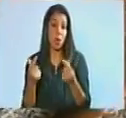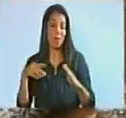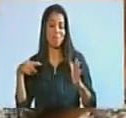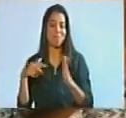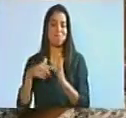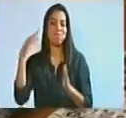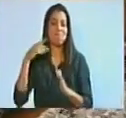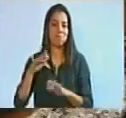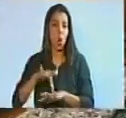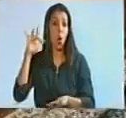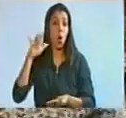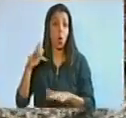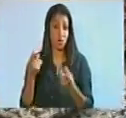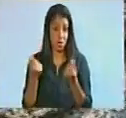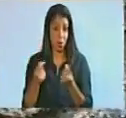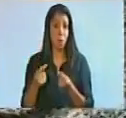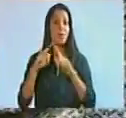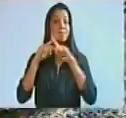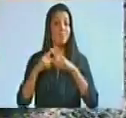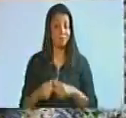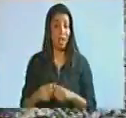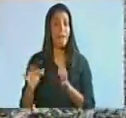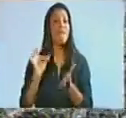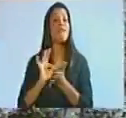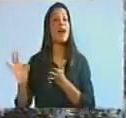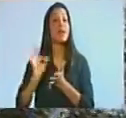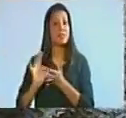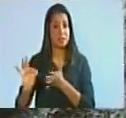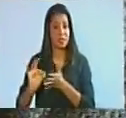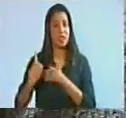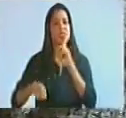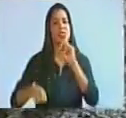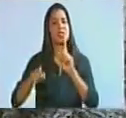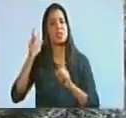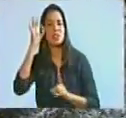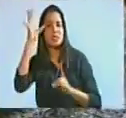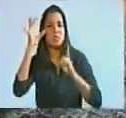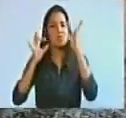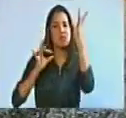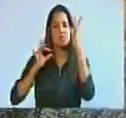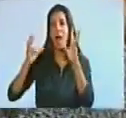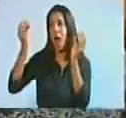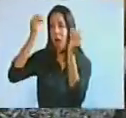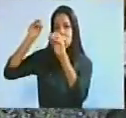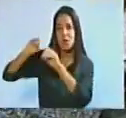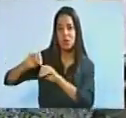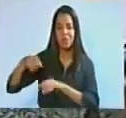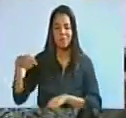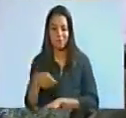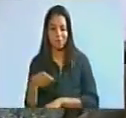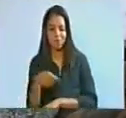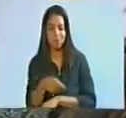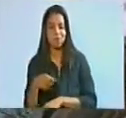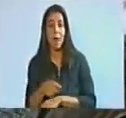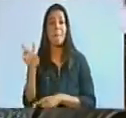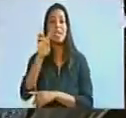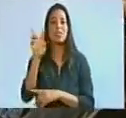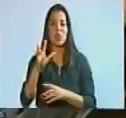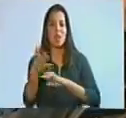su capacidad financiera, sino promover artificiosamente un conflicto interno con